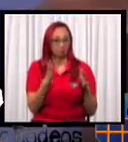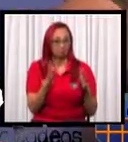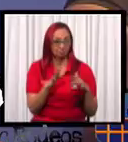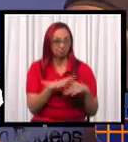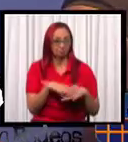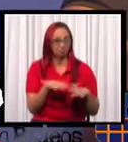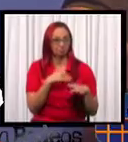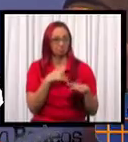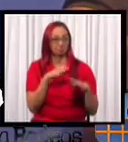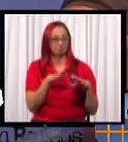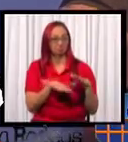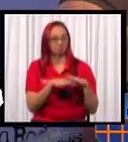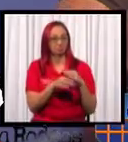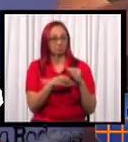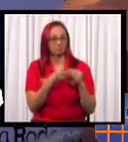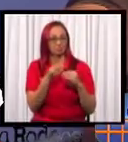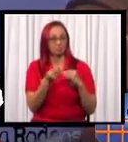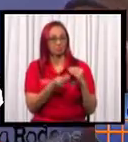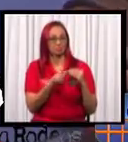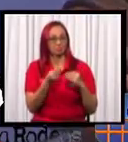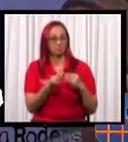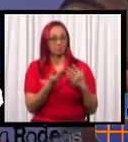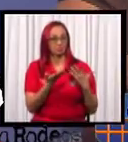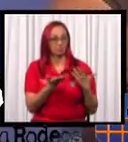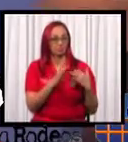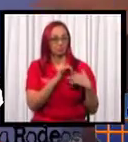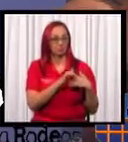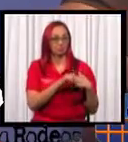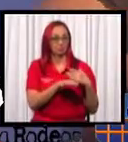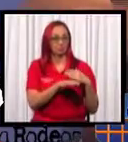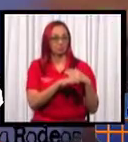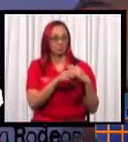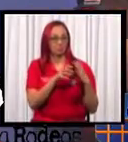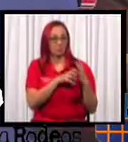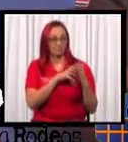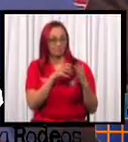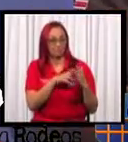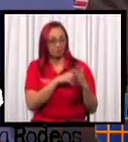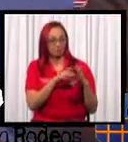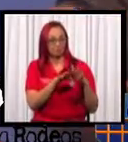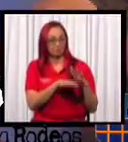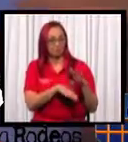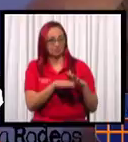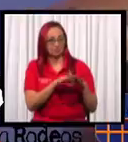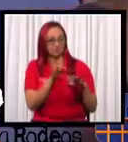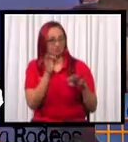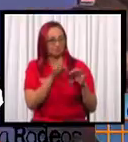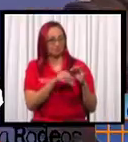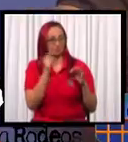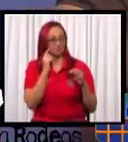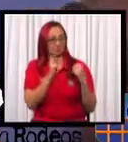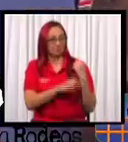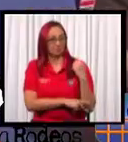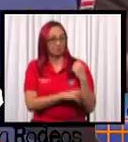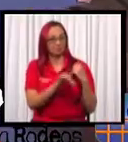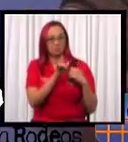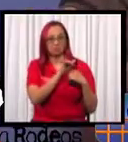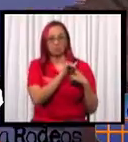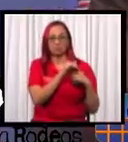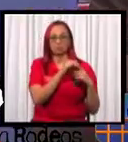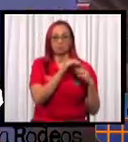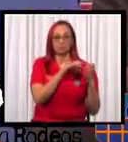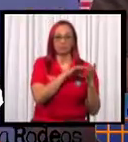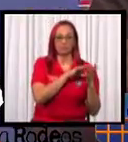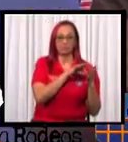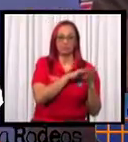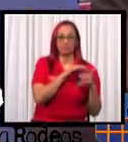de productividad de productos como el arroz, que son granos básicos y sensibles para el país. Lo mismo es el frijol, lo mismo es el maíz,